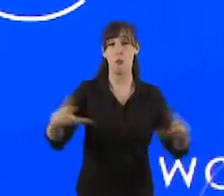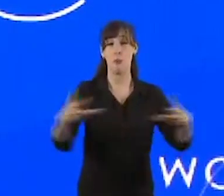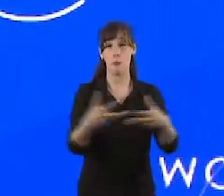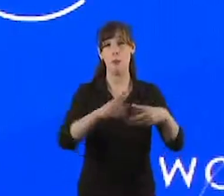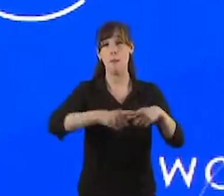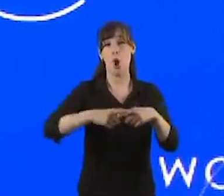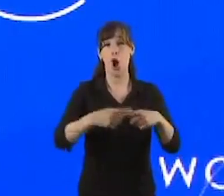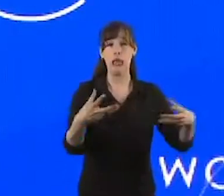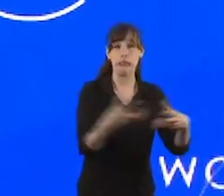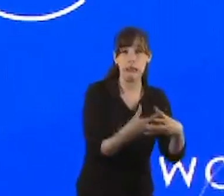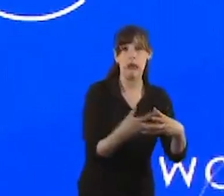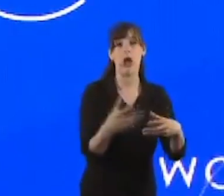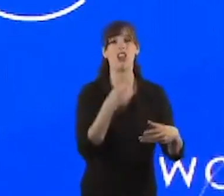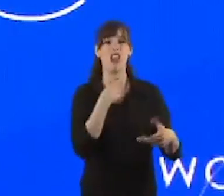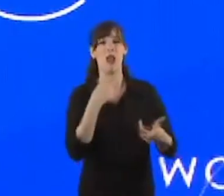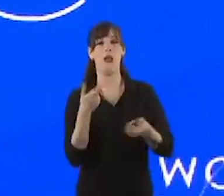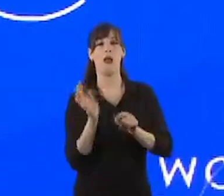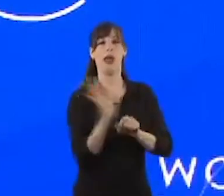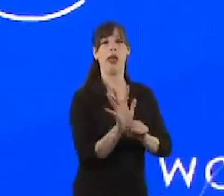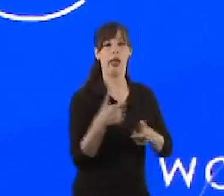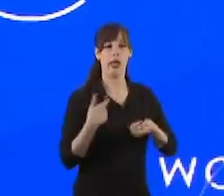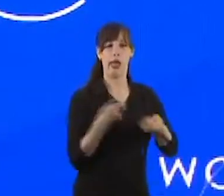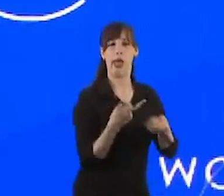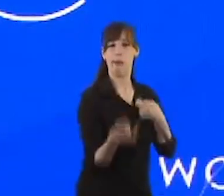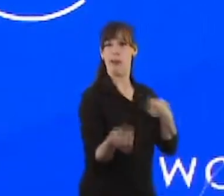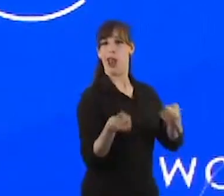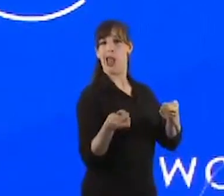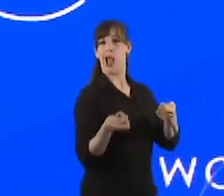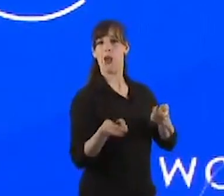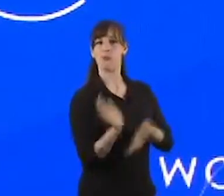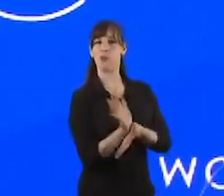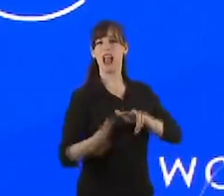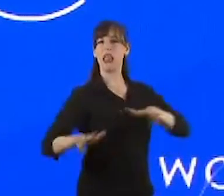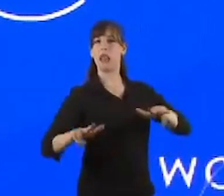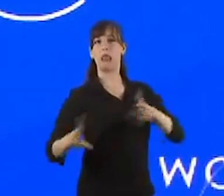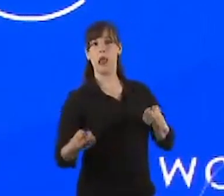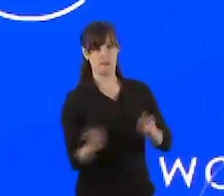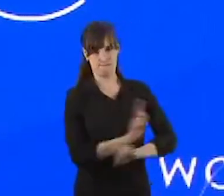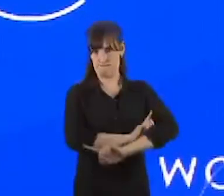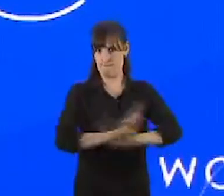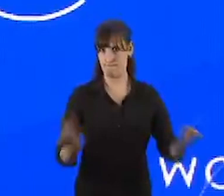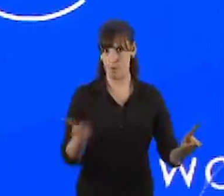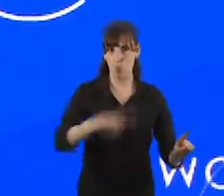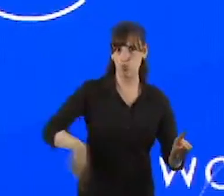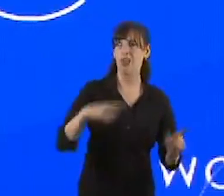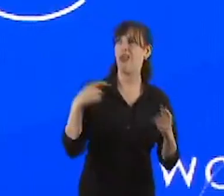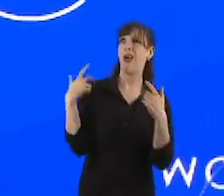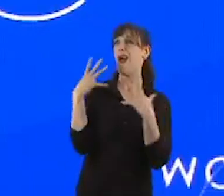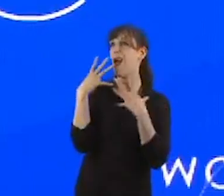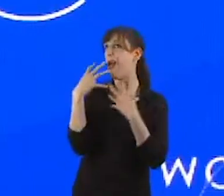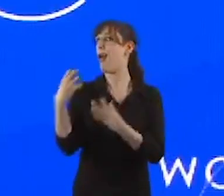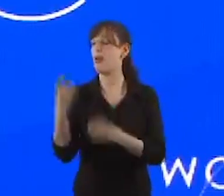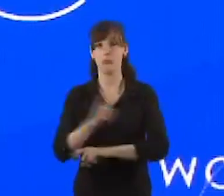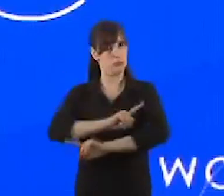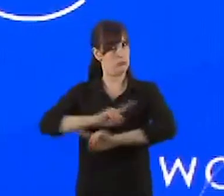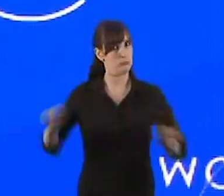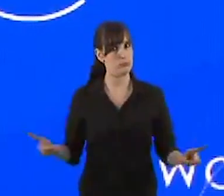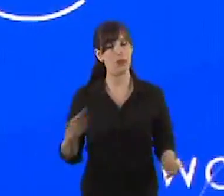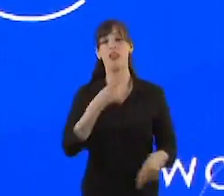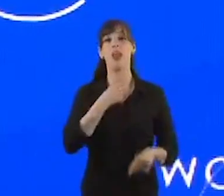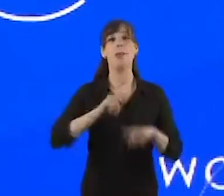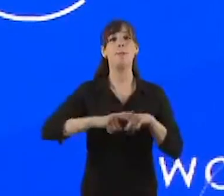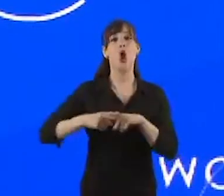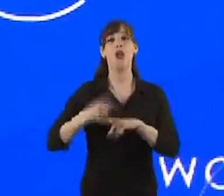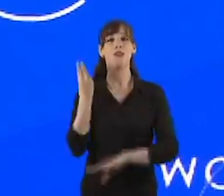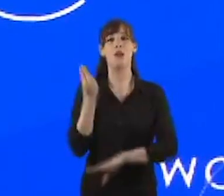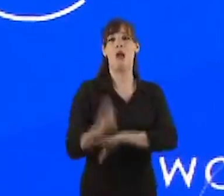los parásitos que viven del Estado. No se entreguen a una clase política que lo único que quiere es perpetuarse en el poder y mantener sus